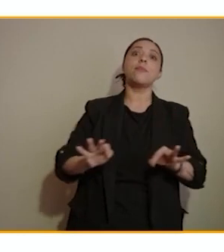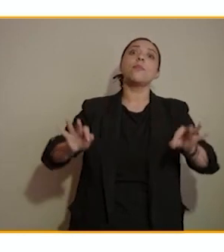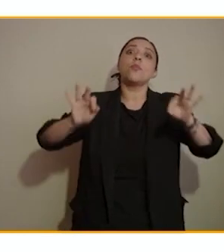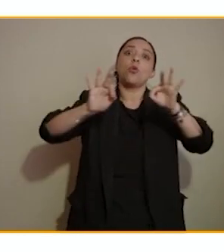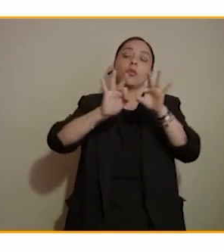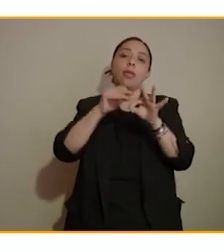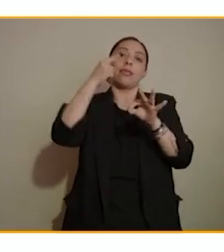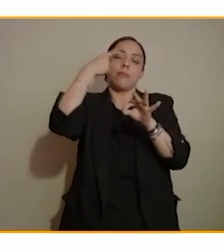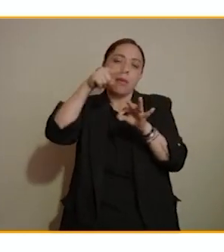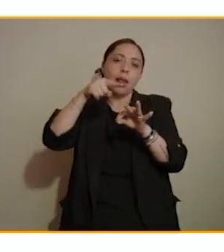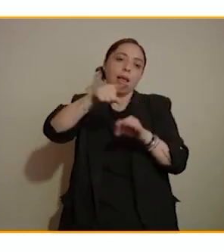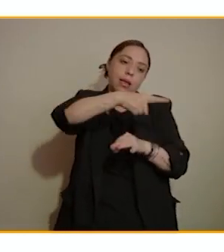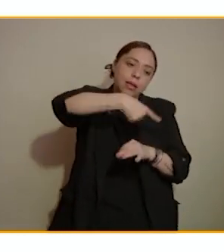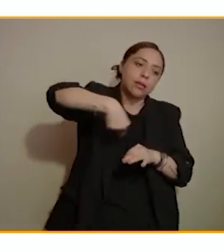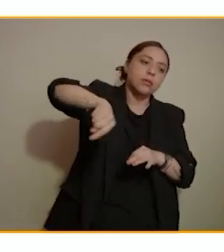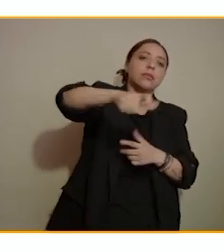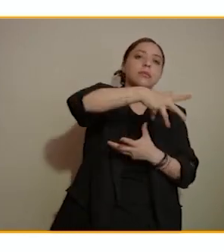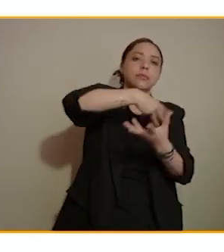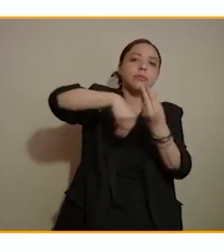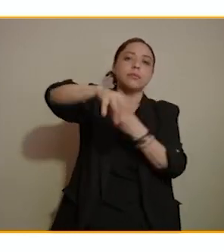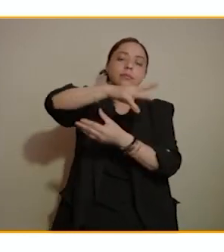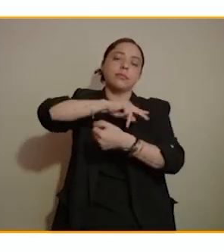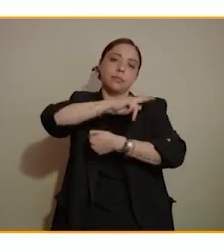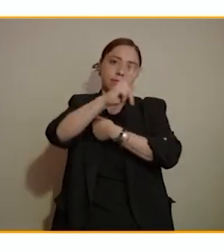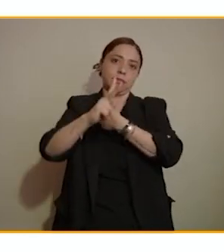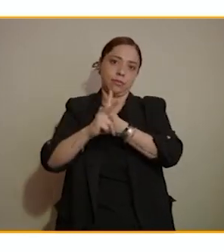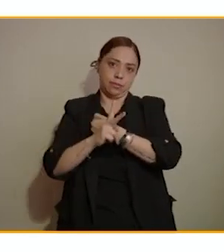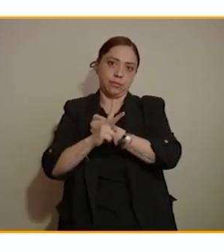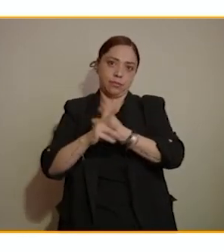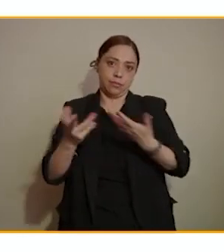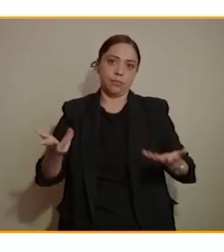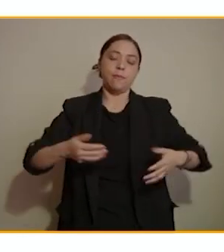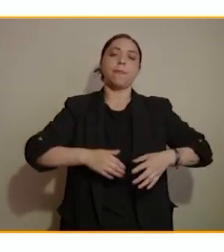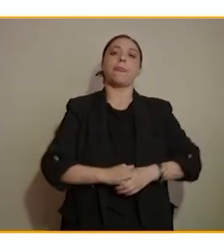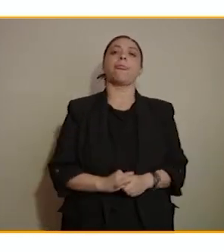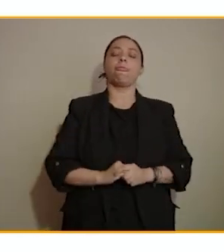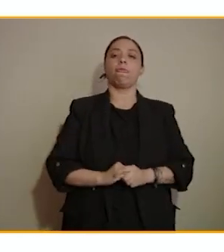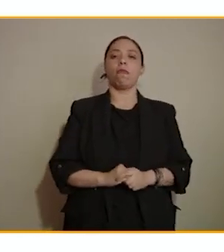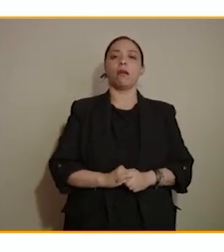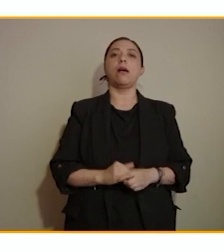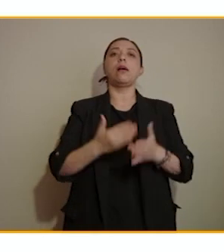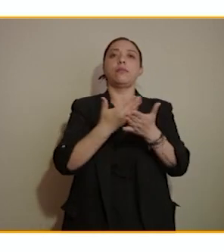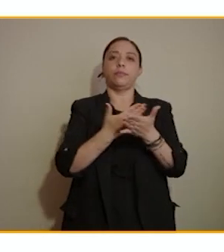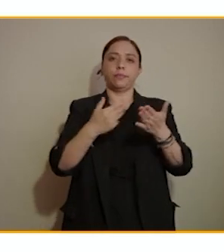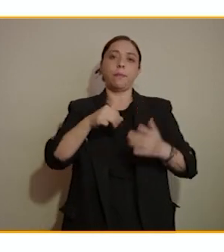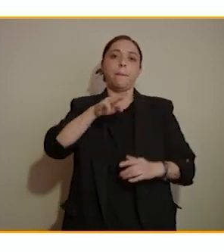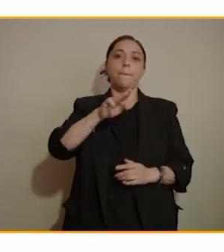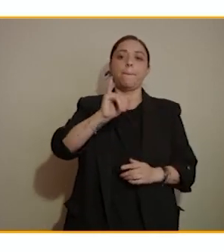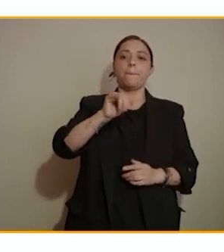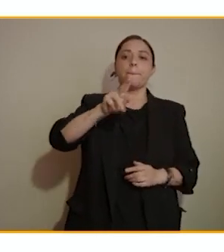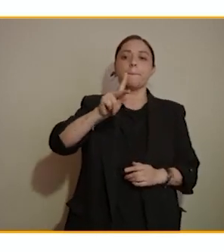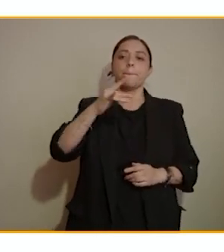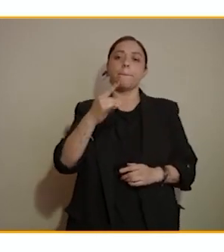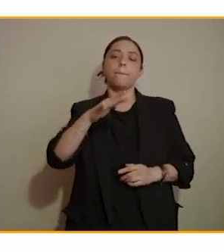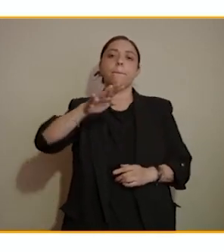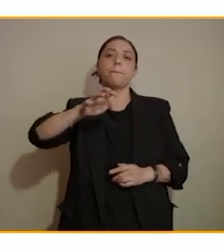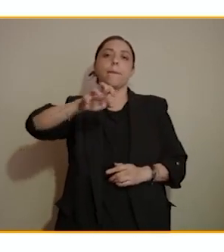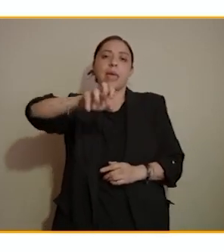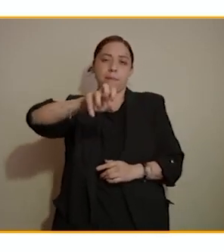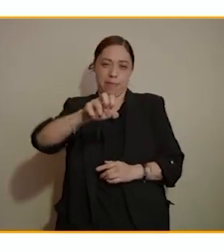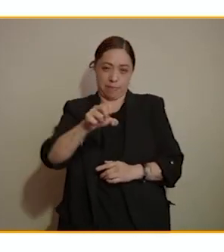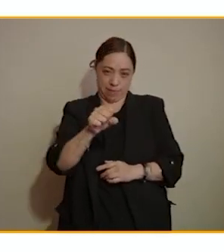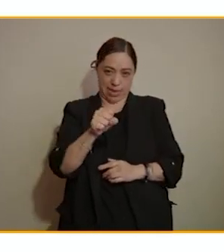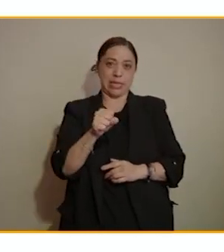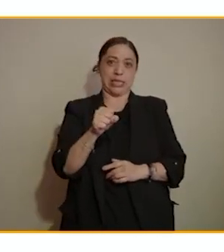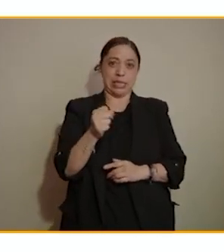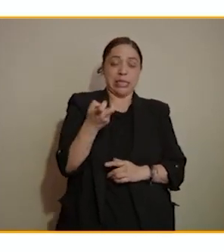unidades económicas en nuestro país. Ahora bien, la capacidad de las MIPYMES de consolidar su papel en las cadenas